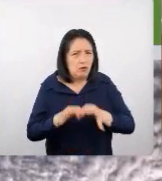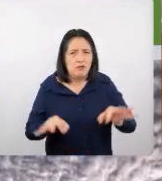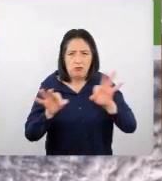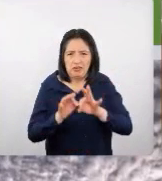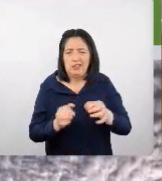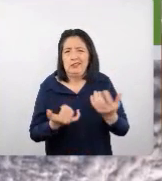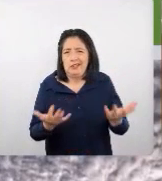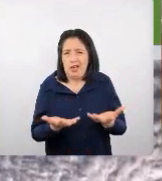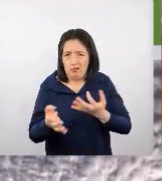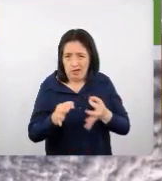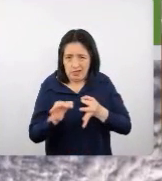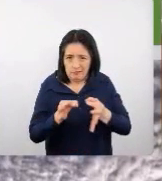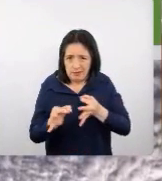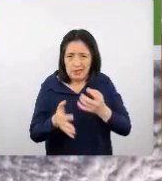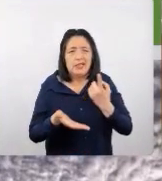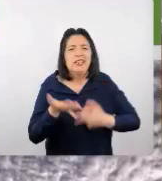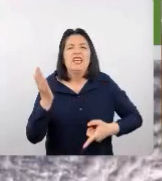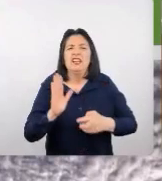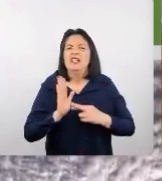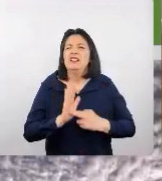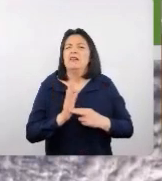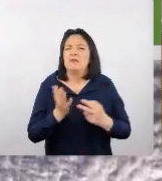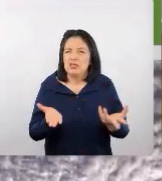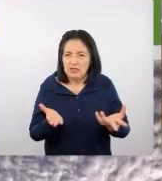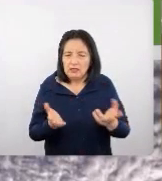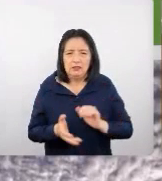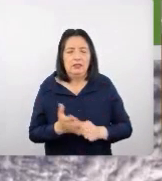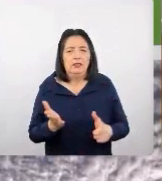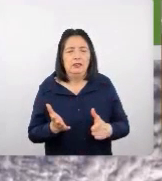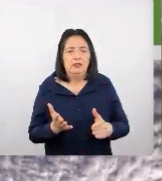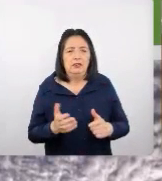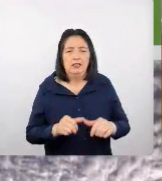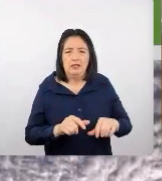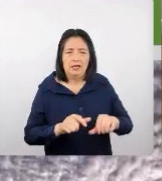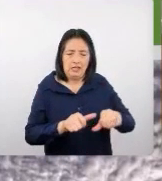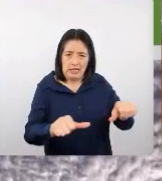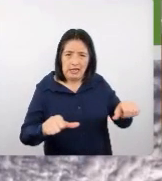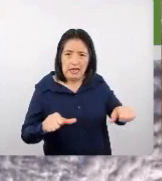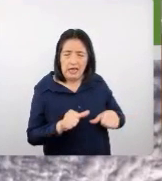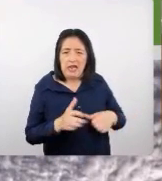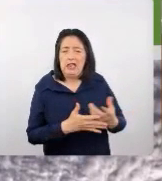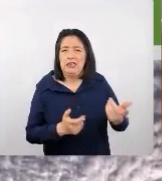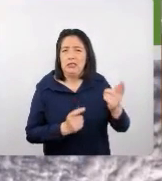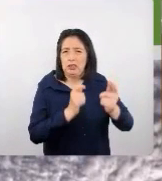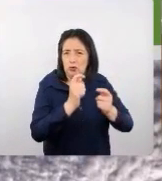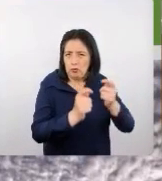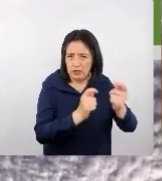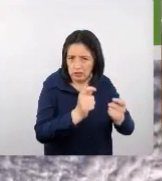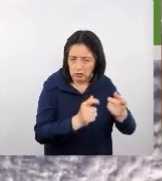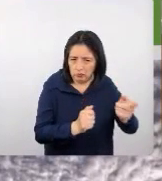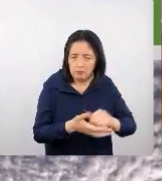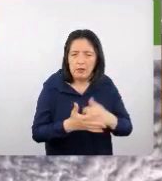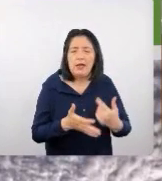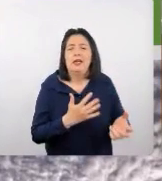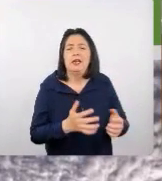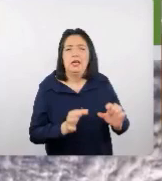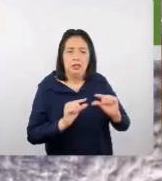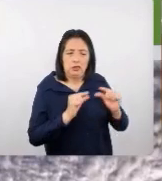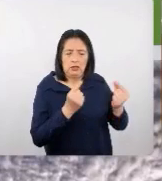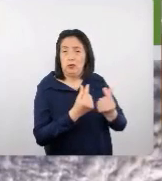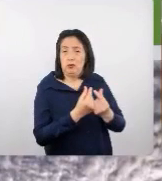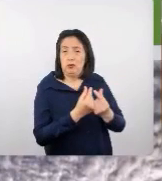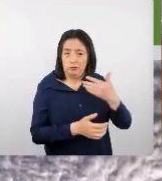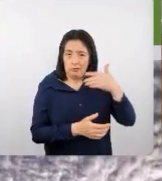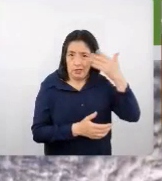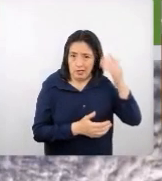mencionar lo que representa el sector de turismo para Emiratos Árabes Unidos, en especial para lo que es Dubái.